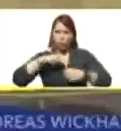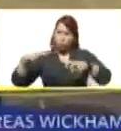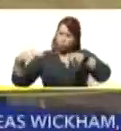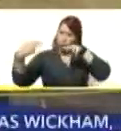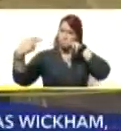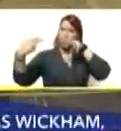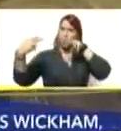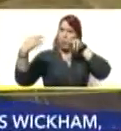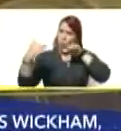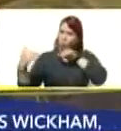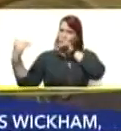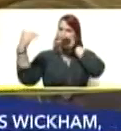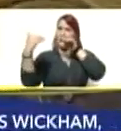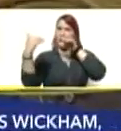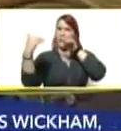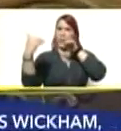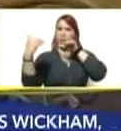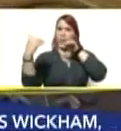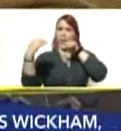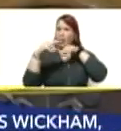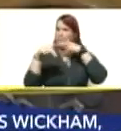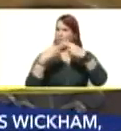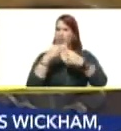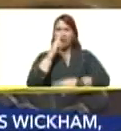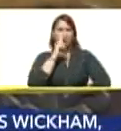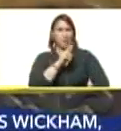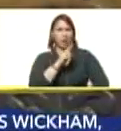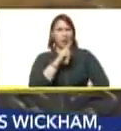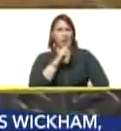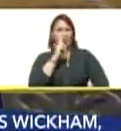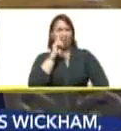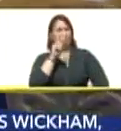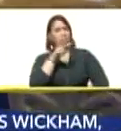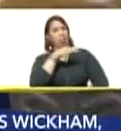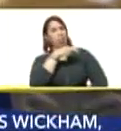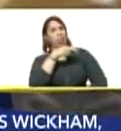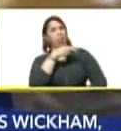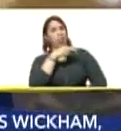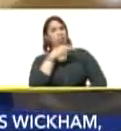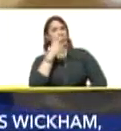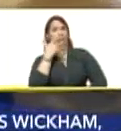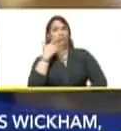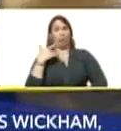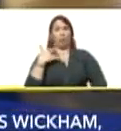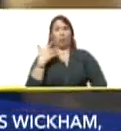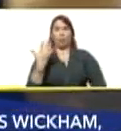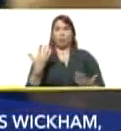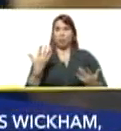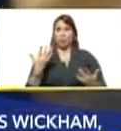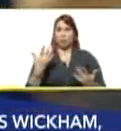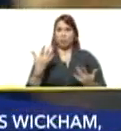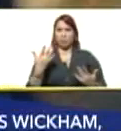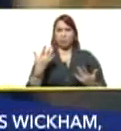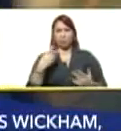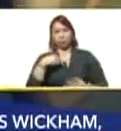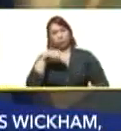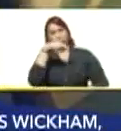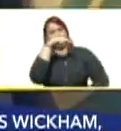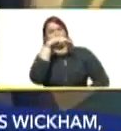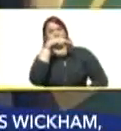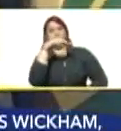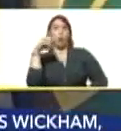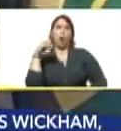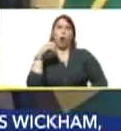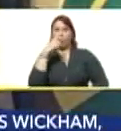seres iguales. Nadie ve a nadie entre nosotros por encima del hombro o